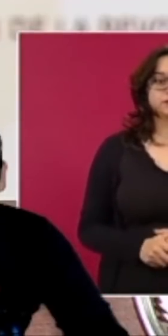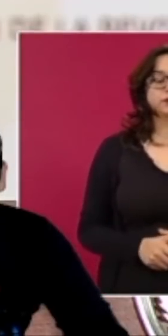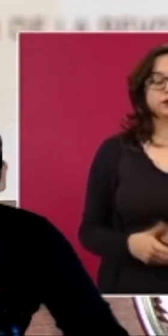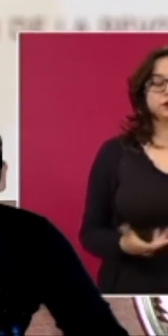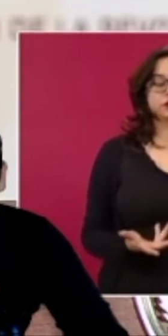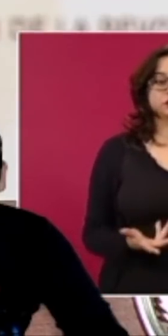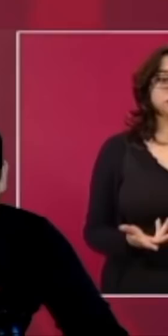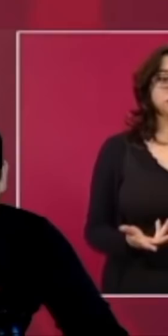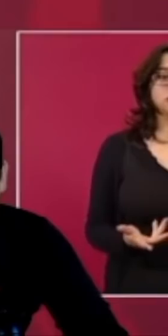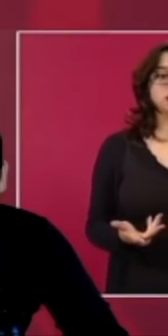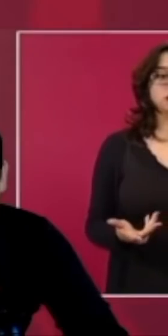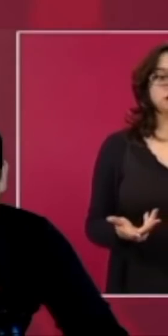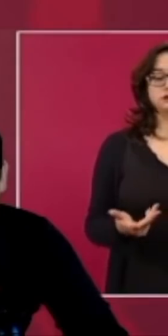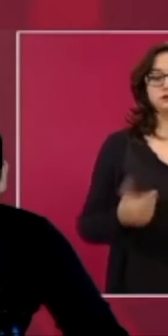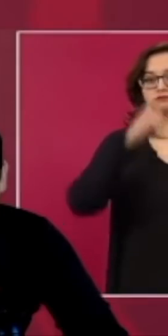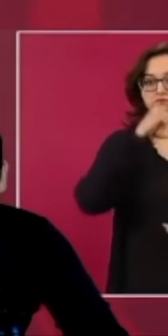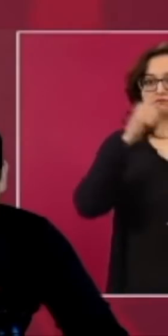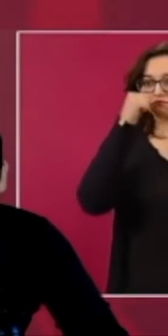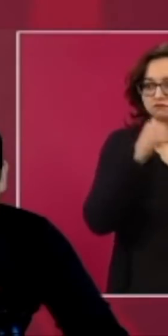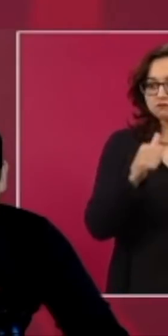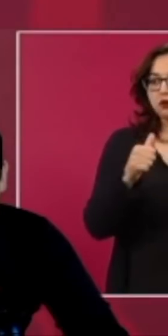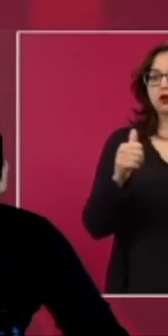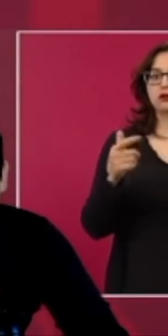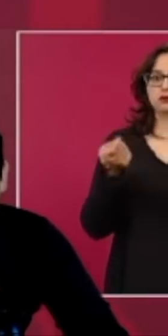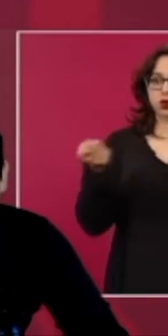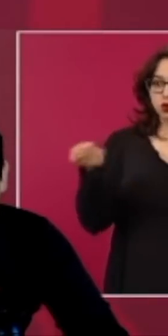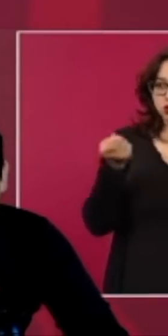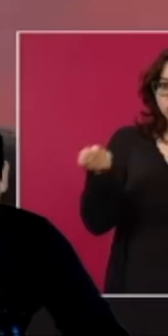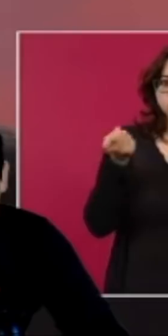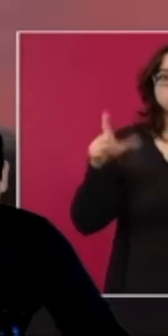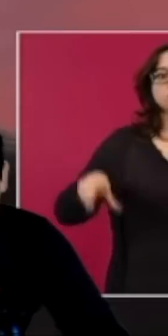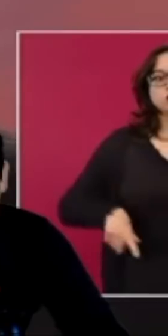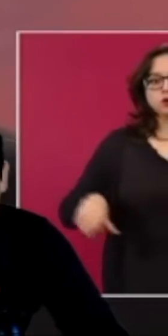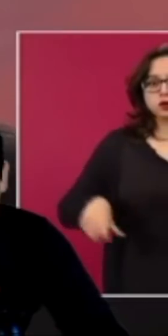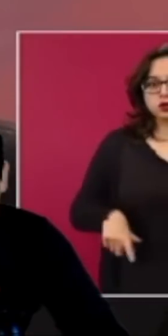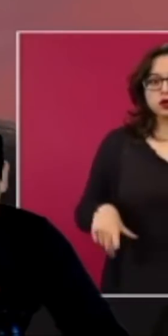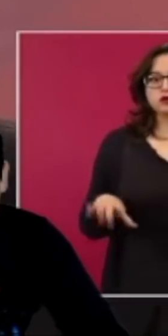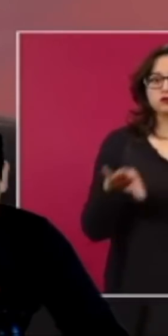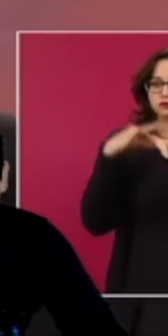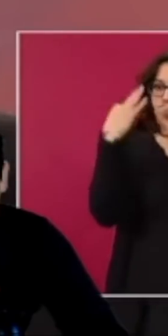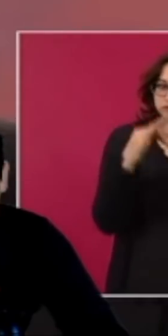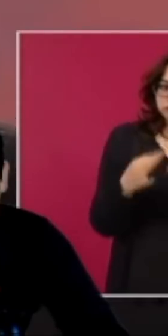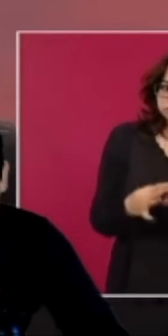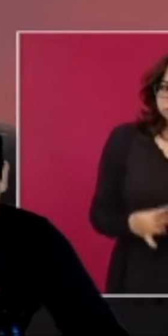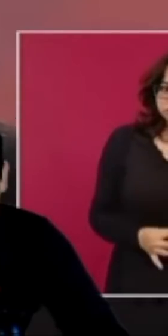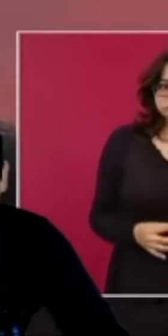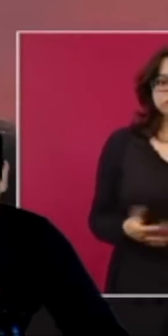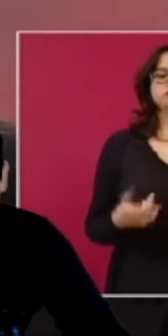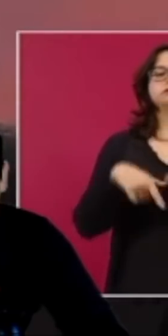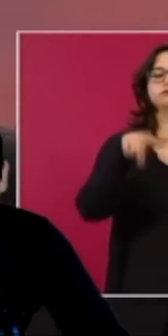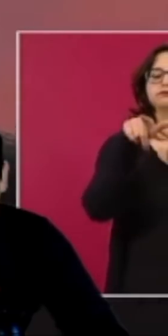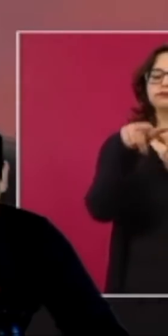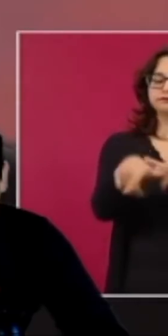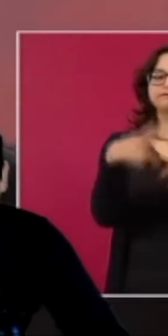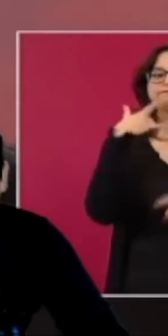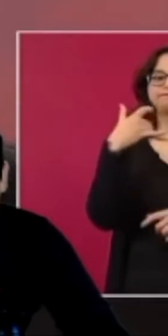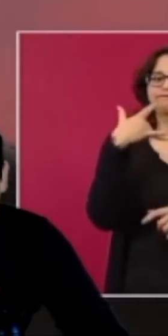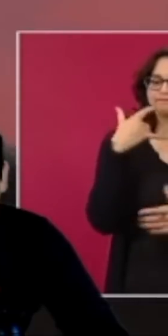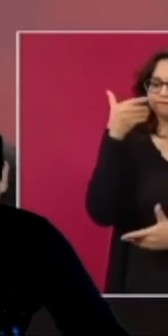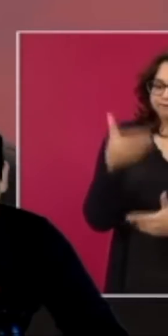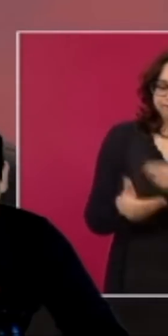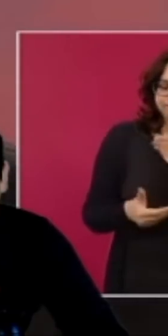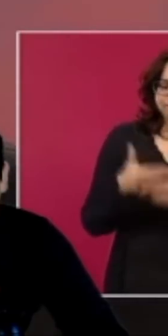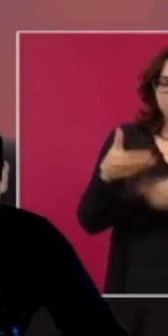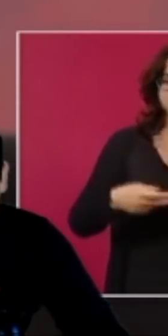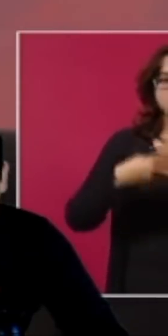garantizando siempre la estabilidad y el que se avance en el proyecto